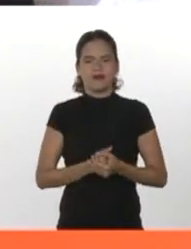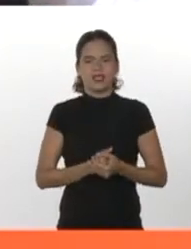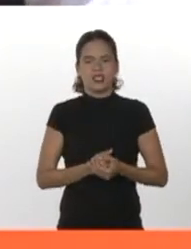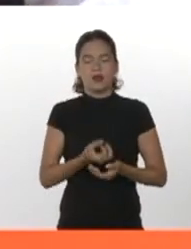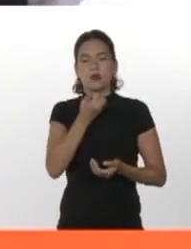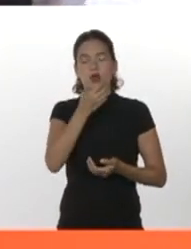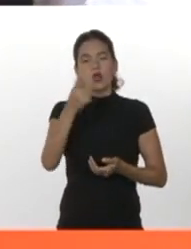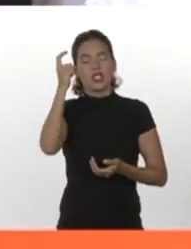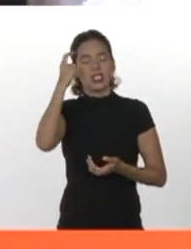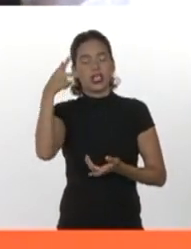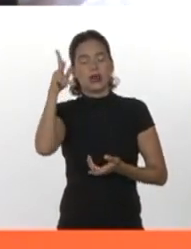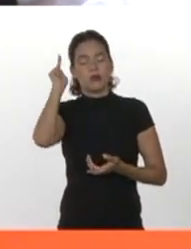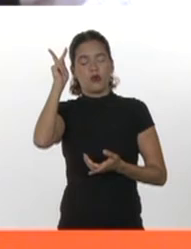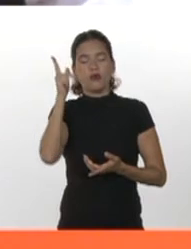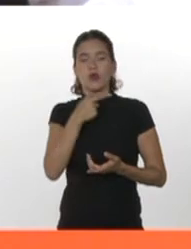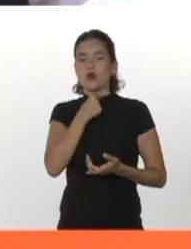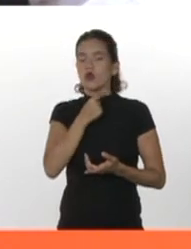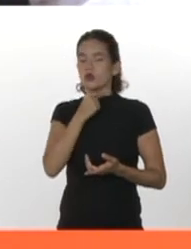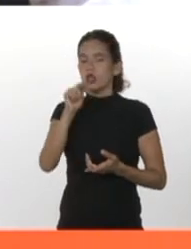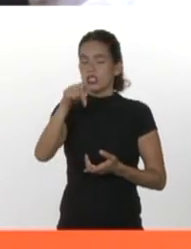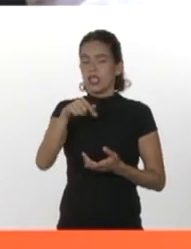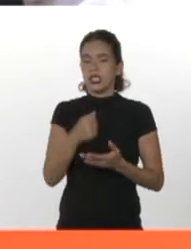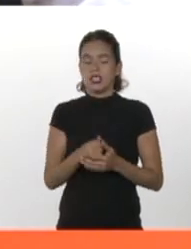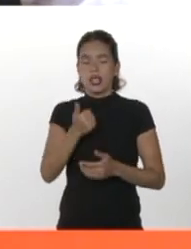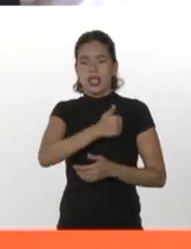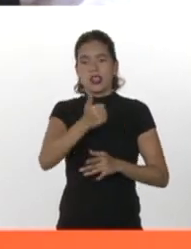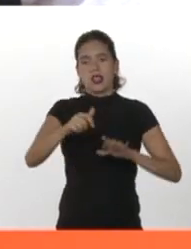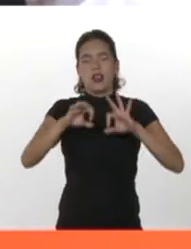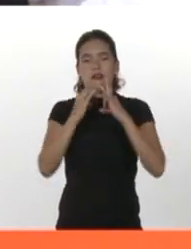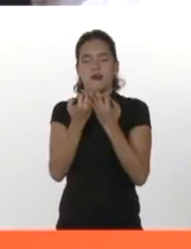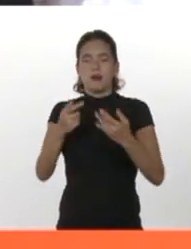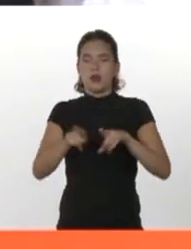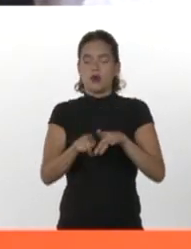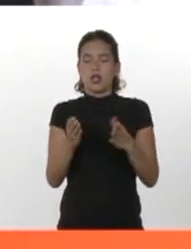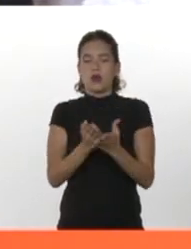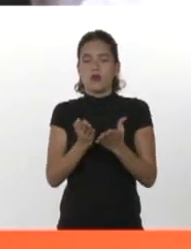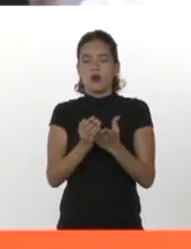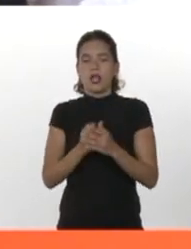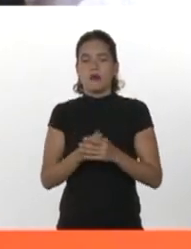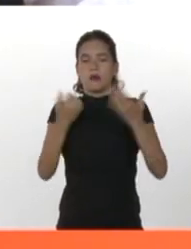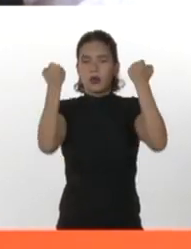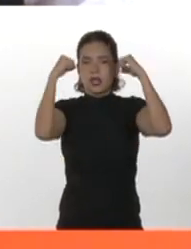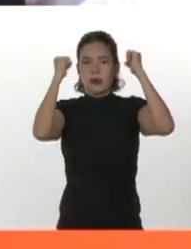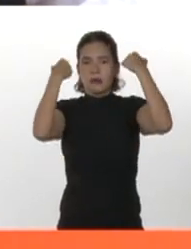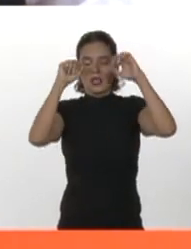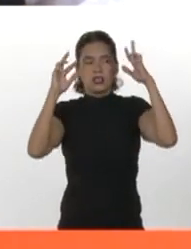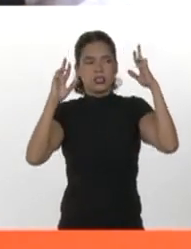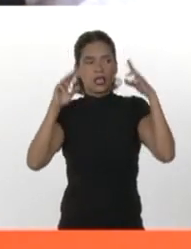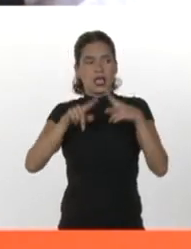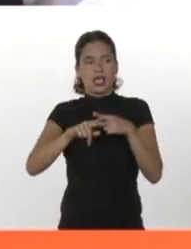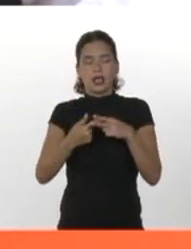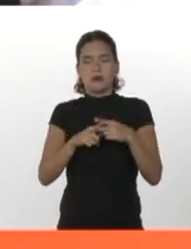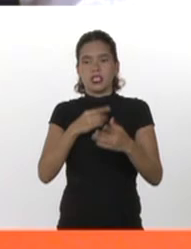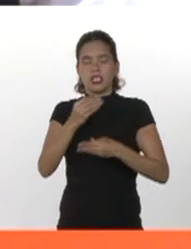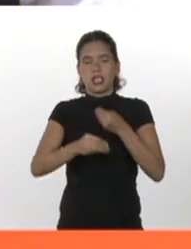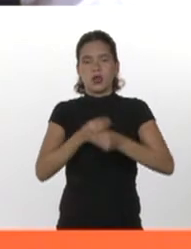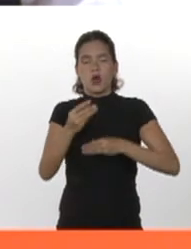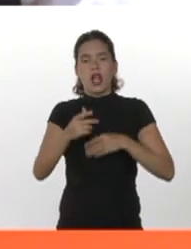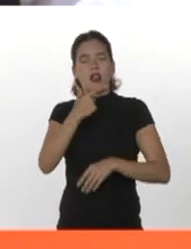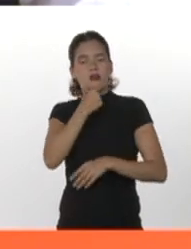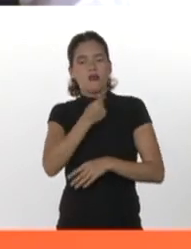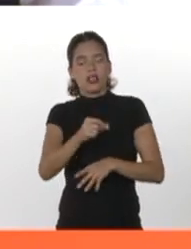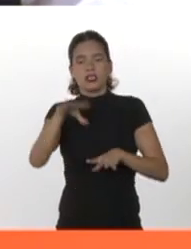profe Elizabeth. Encantada de estar aquí en Cada Familia Una Escuela para poner en práctica estrategias que nos faciliten el